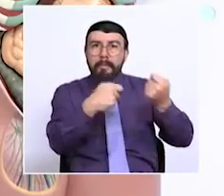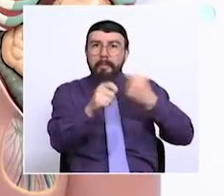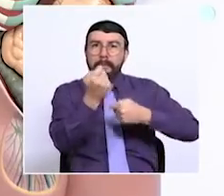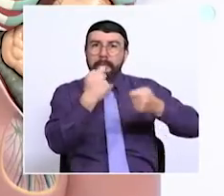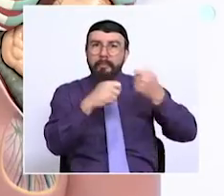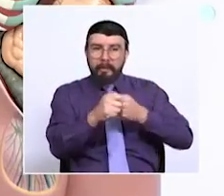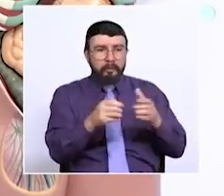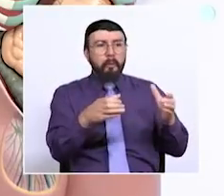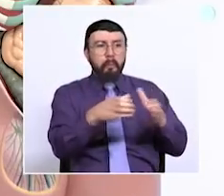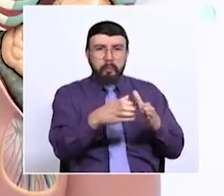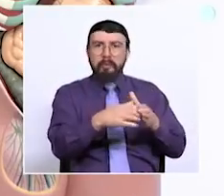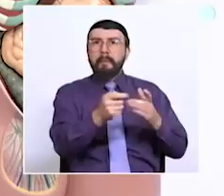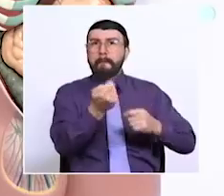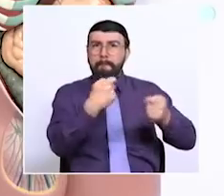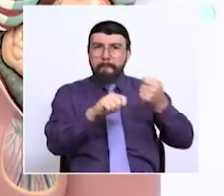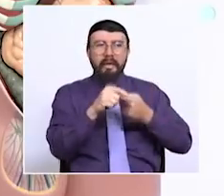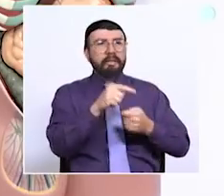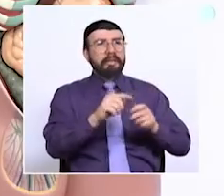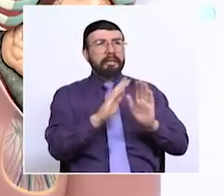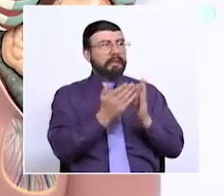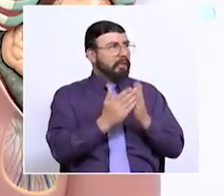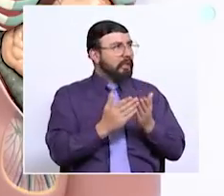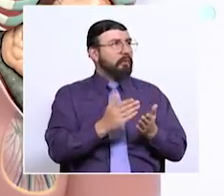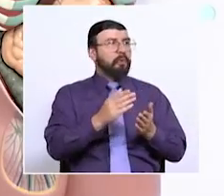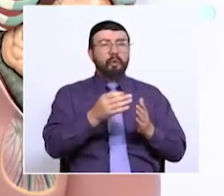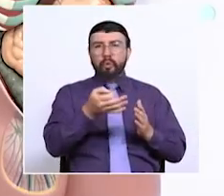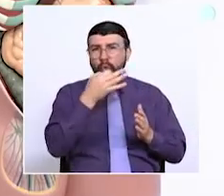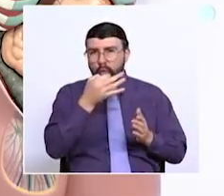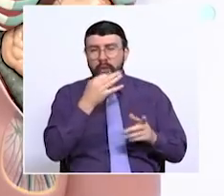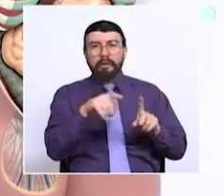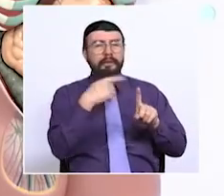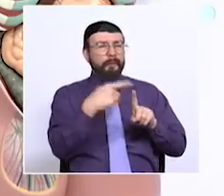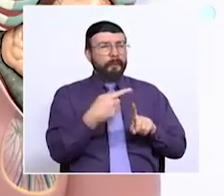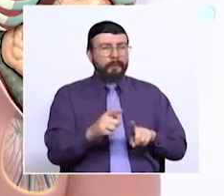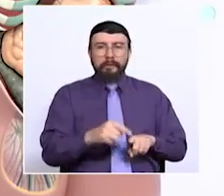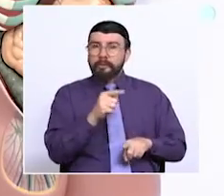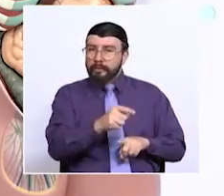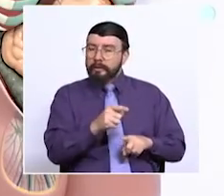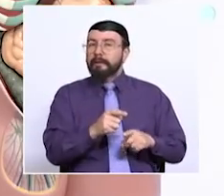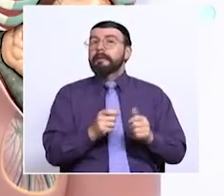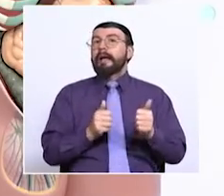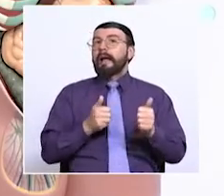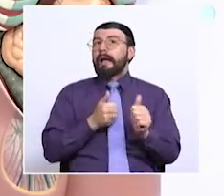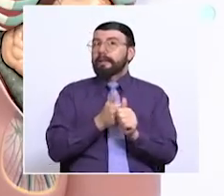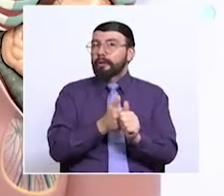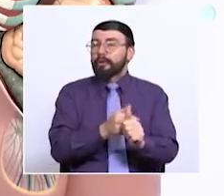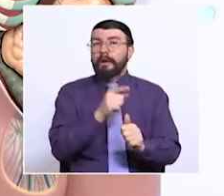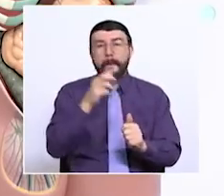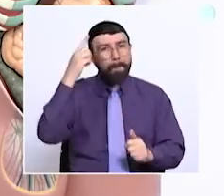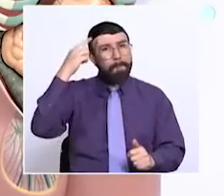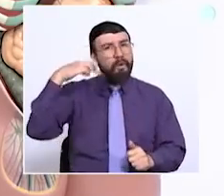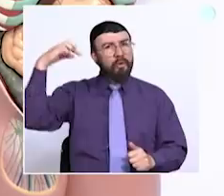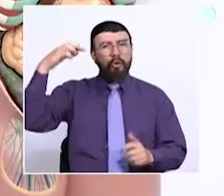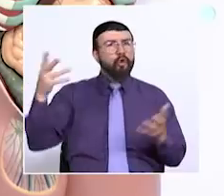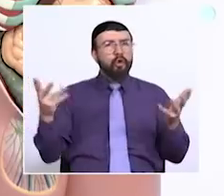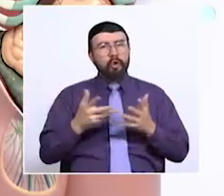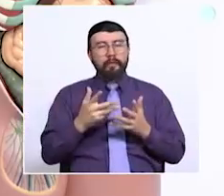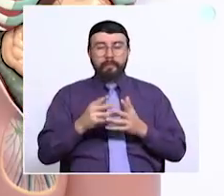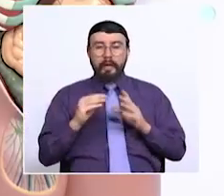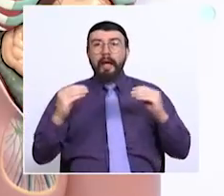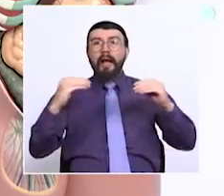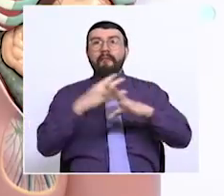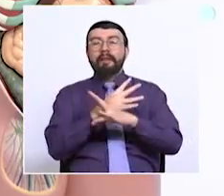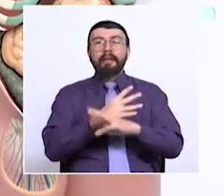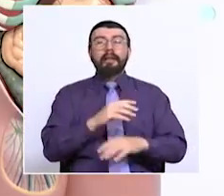productos nuestros con los libros y van a tener una asesoría profesional en Buenaventura. Esto es en la transversal